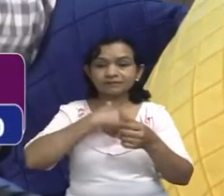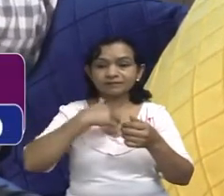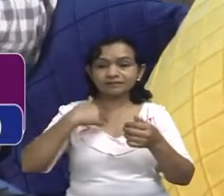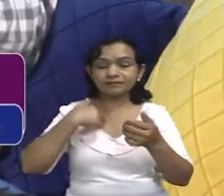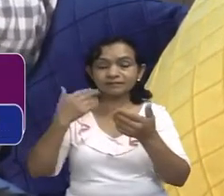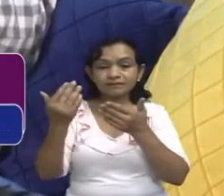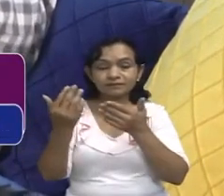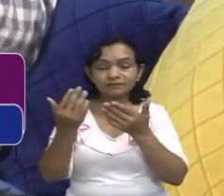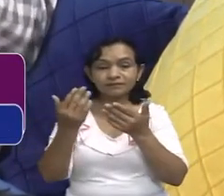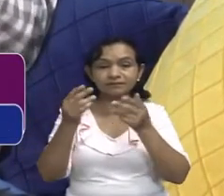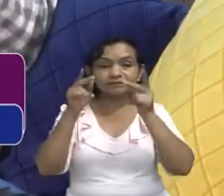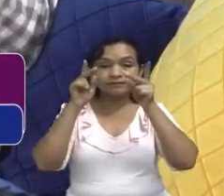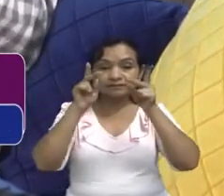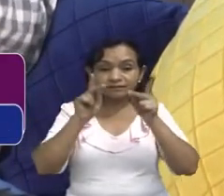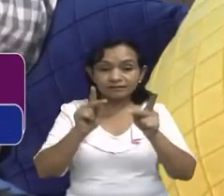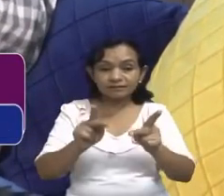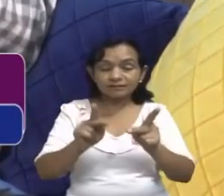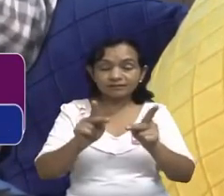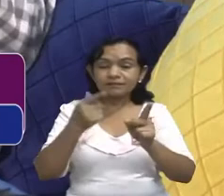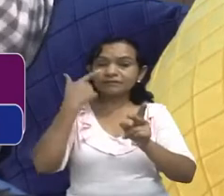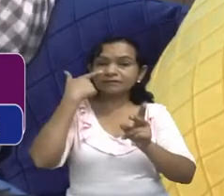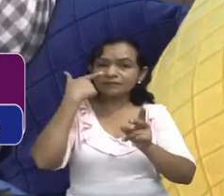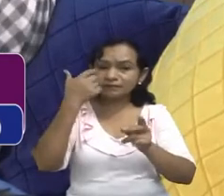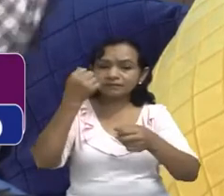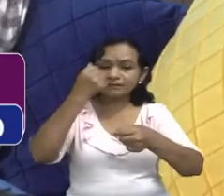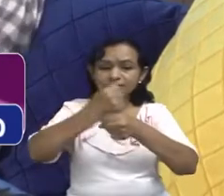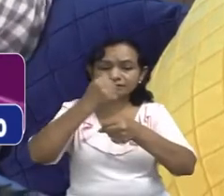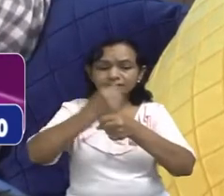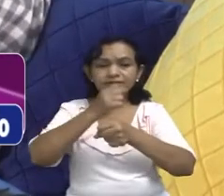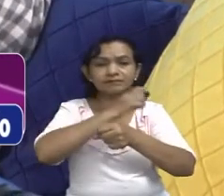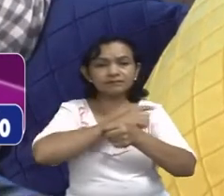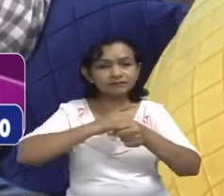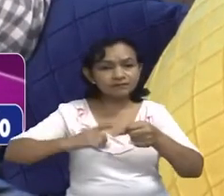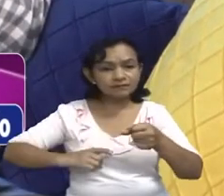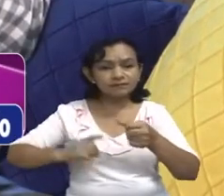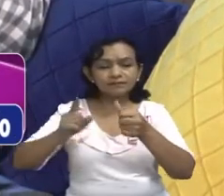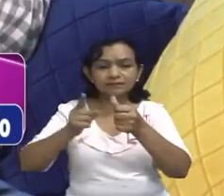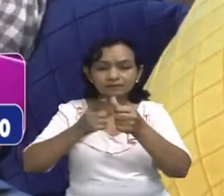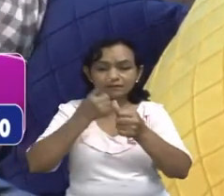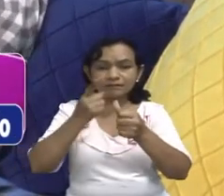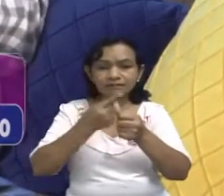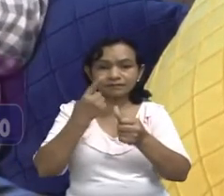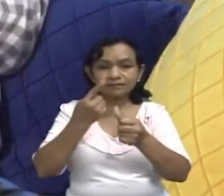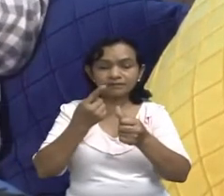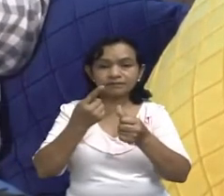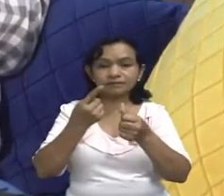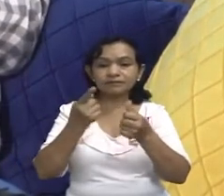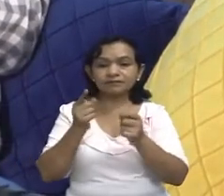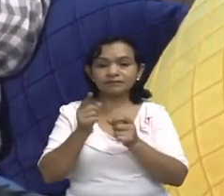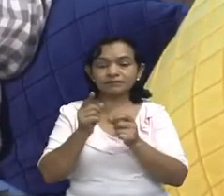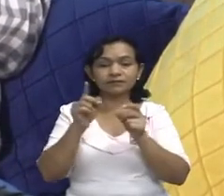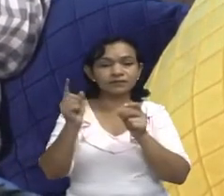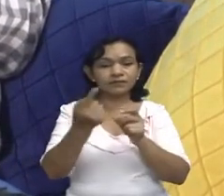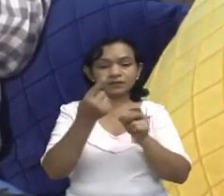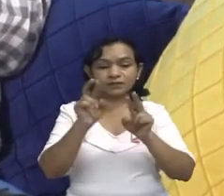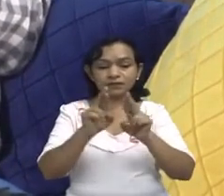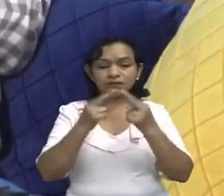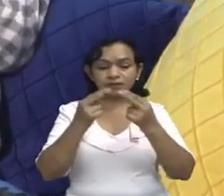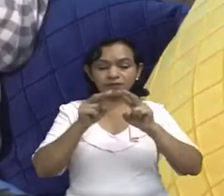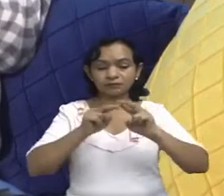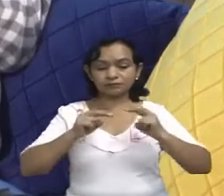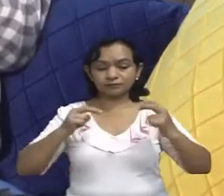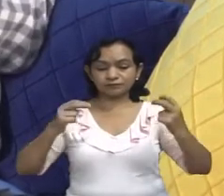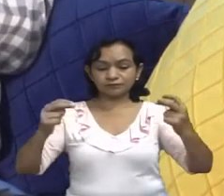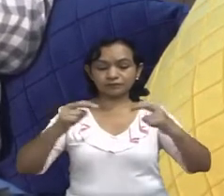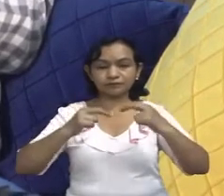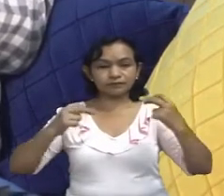trabajo legislativo a la gente. Los primeros esfuerzos que se hicieron, okay, eran transmitir las sesiones plenarias, es